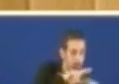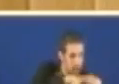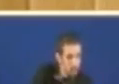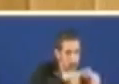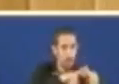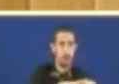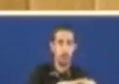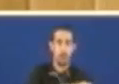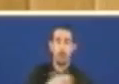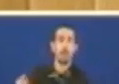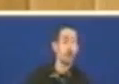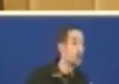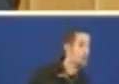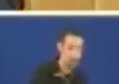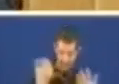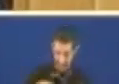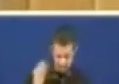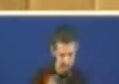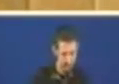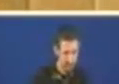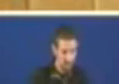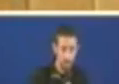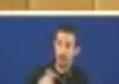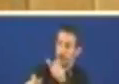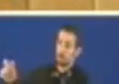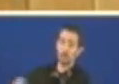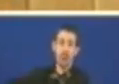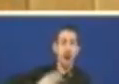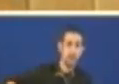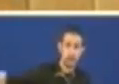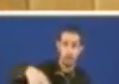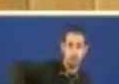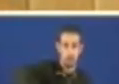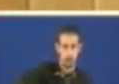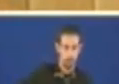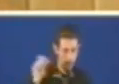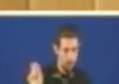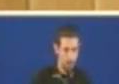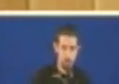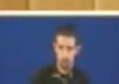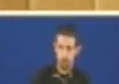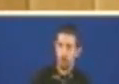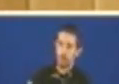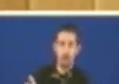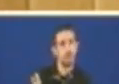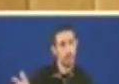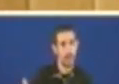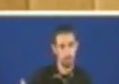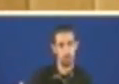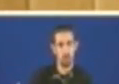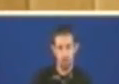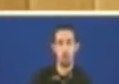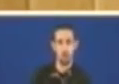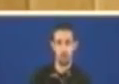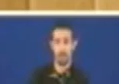todo o posible e o fagan xa para que os afectados señan, os seus dereitos señan repostos. E cando